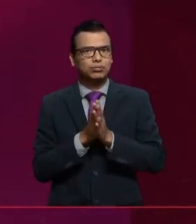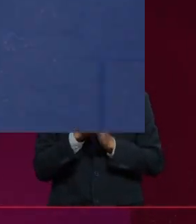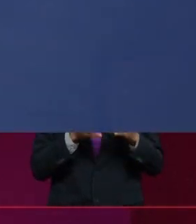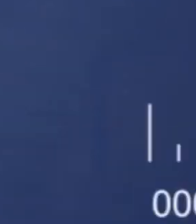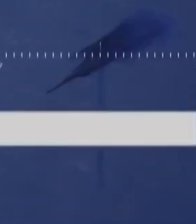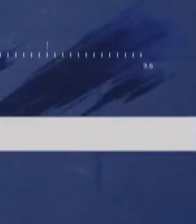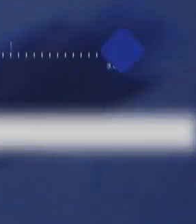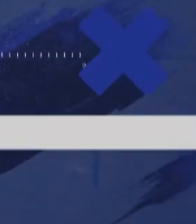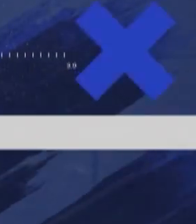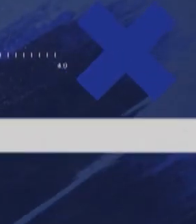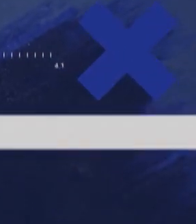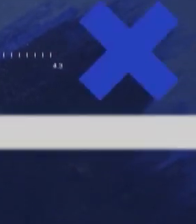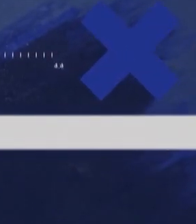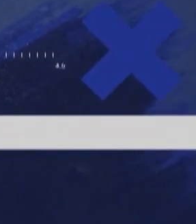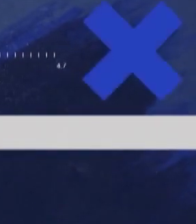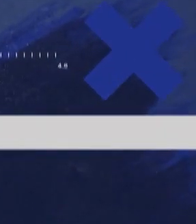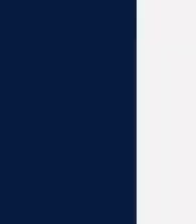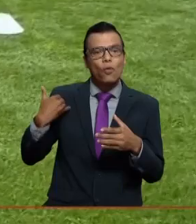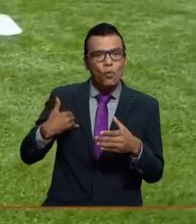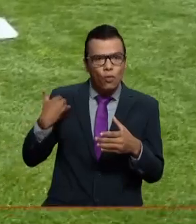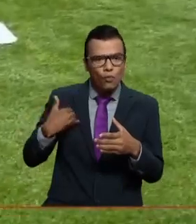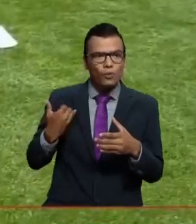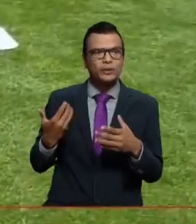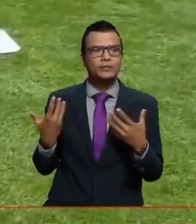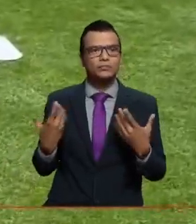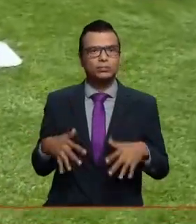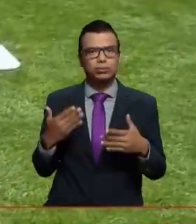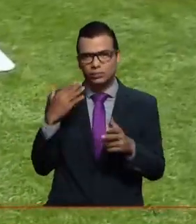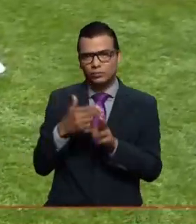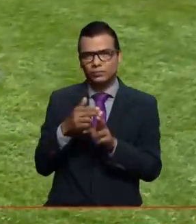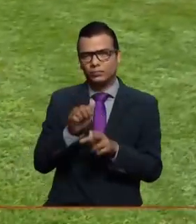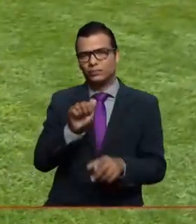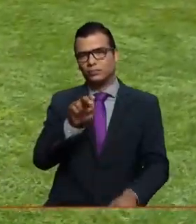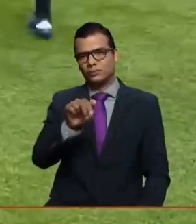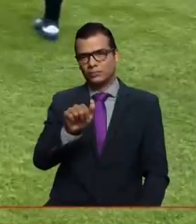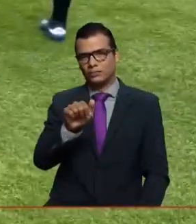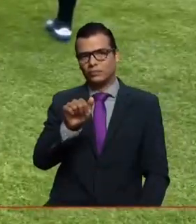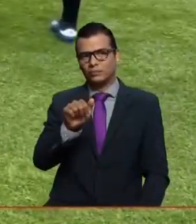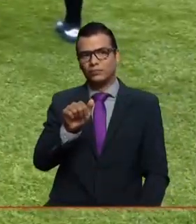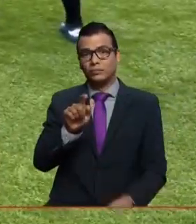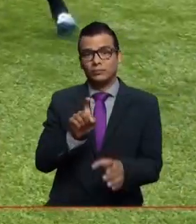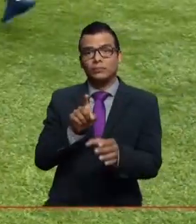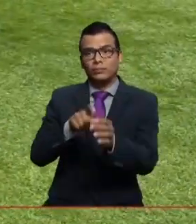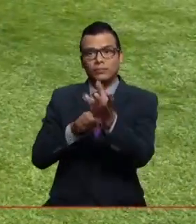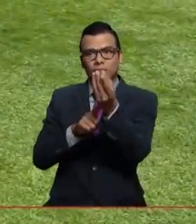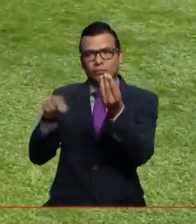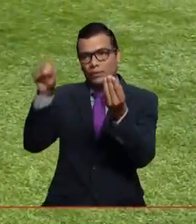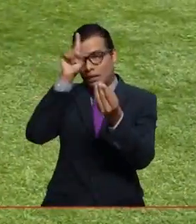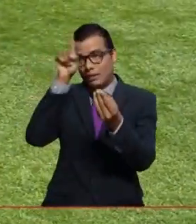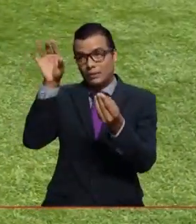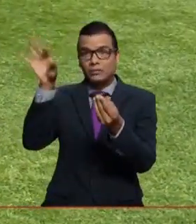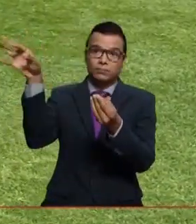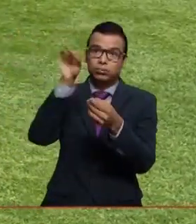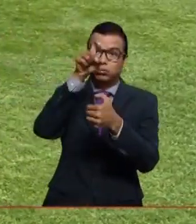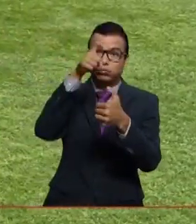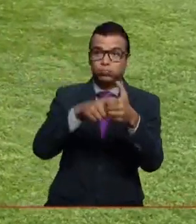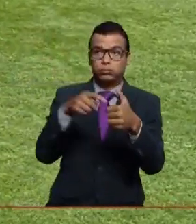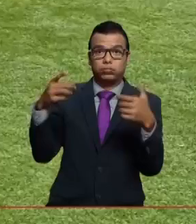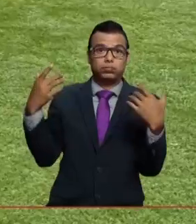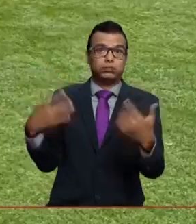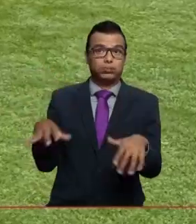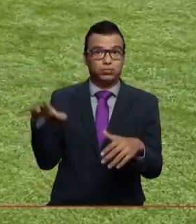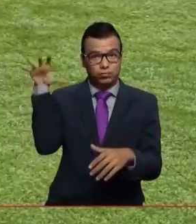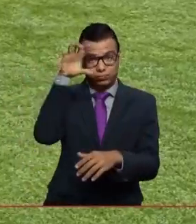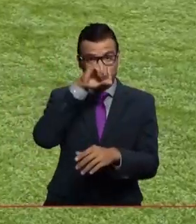jugadoras como Ana María Guzmán, quien hace parte ahora del Bayern Múnich de Alemania, uno de los fichajes más importantes de